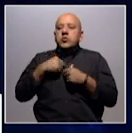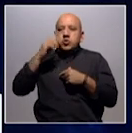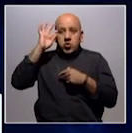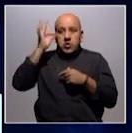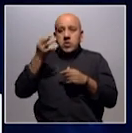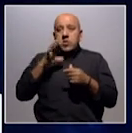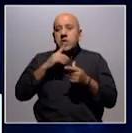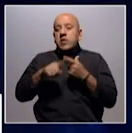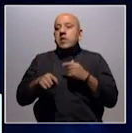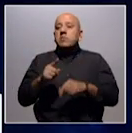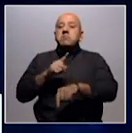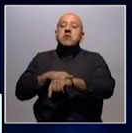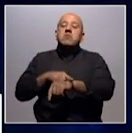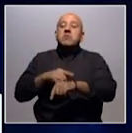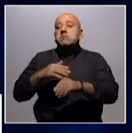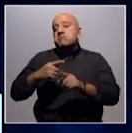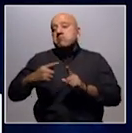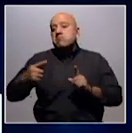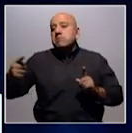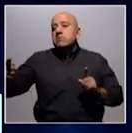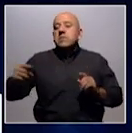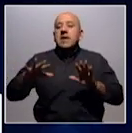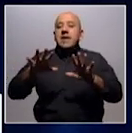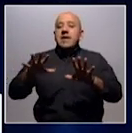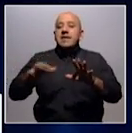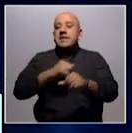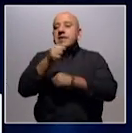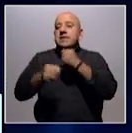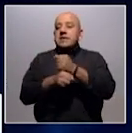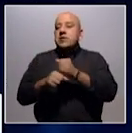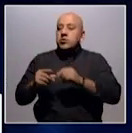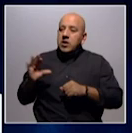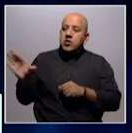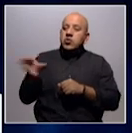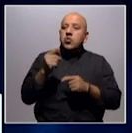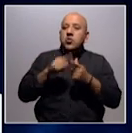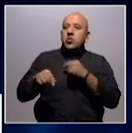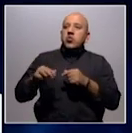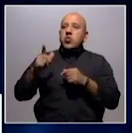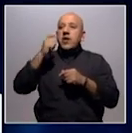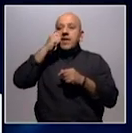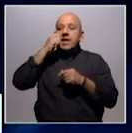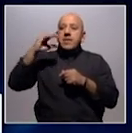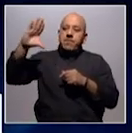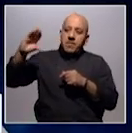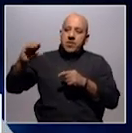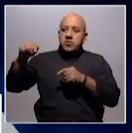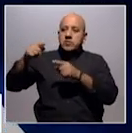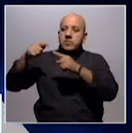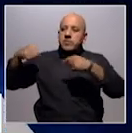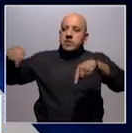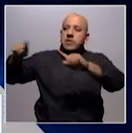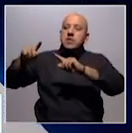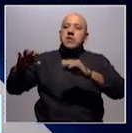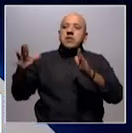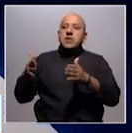habría que darle un plazo de 10 años a todo el cuerpo docente del país menor de tal edad para que